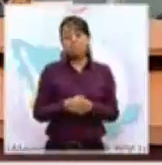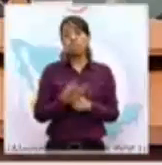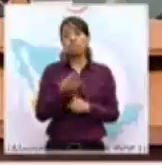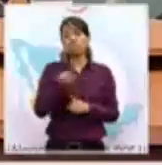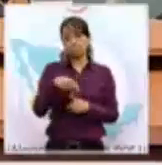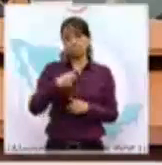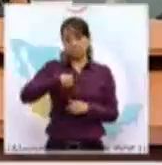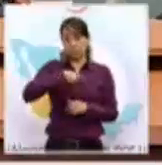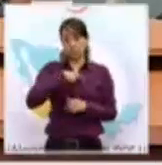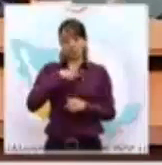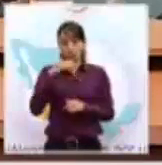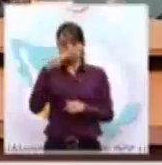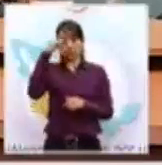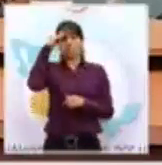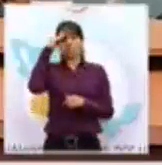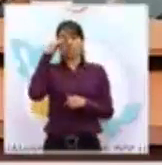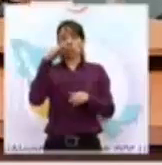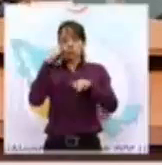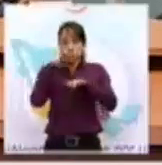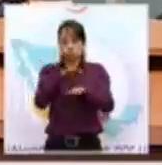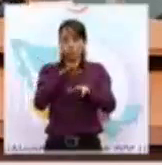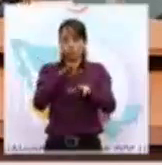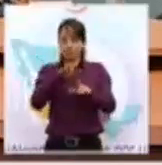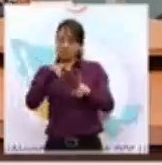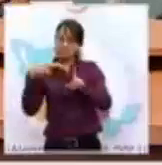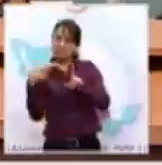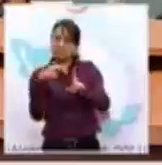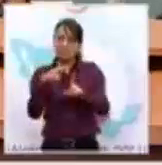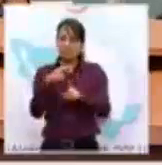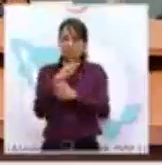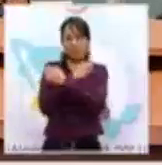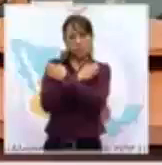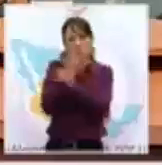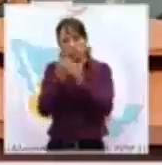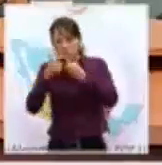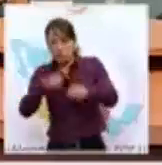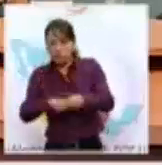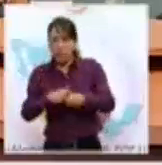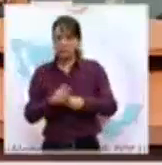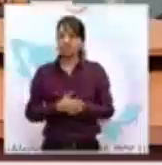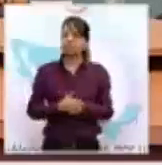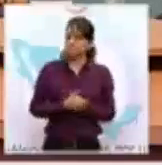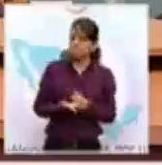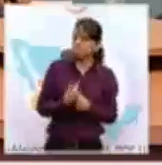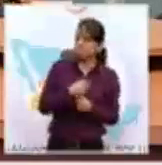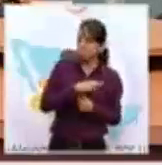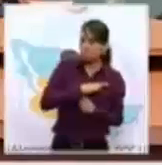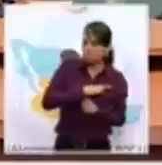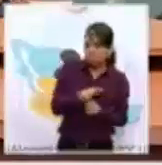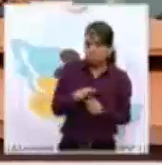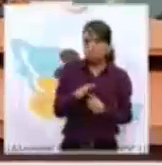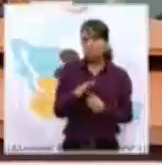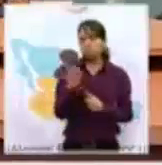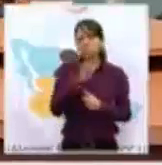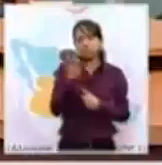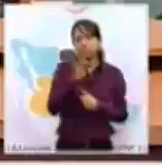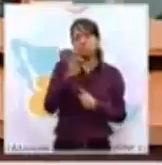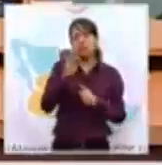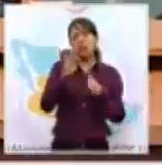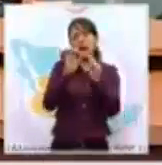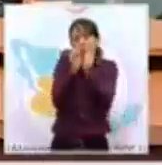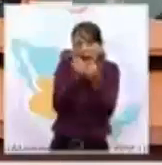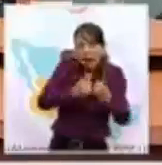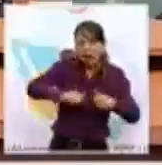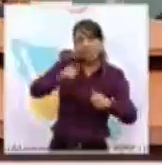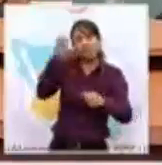social nos llevarían a pensar en cosas de ese tipo, así como de ese tamaño, ¿no? Podría el arte, podría la cultura, que estoy